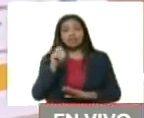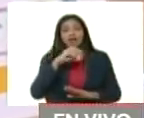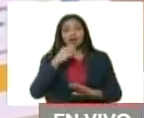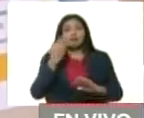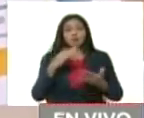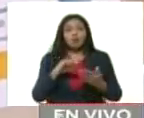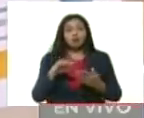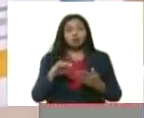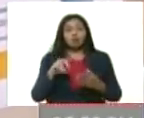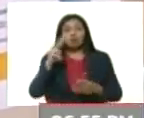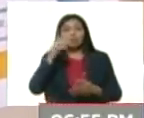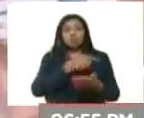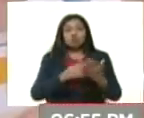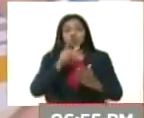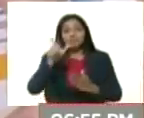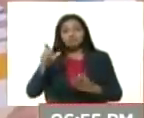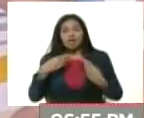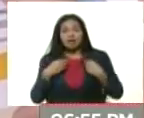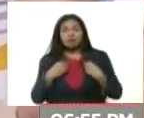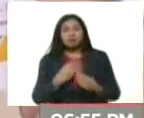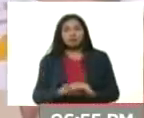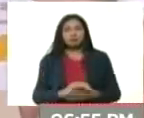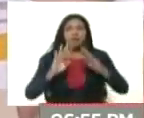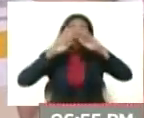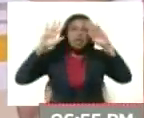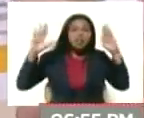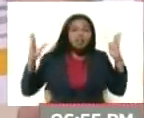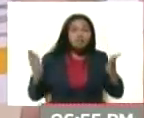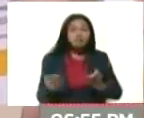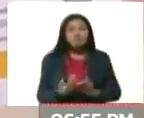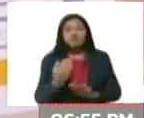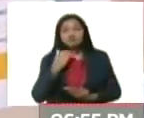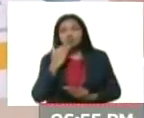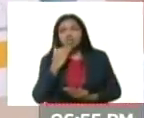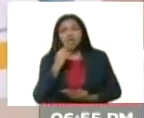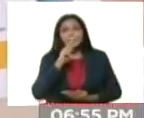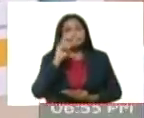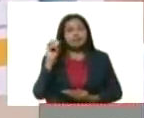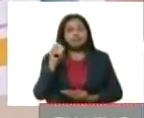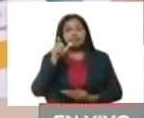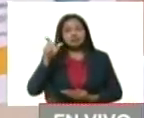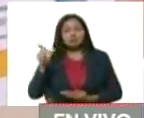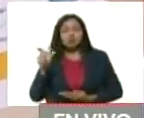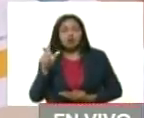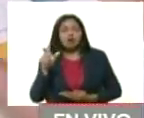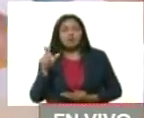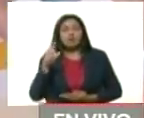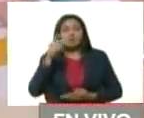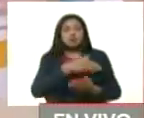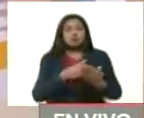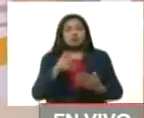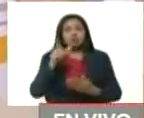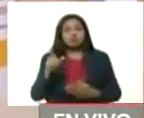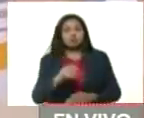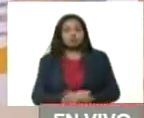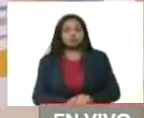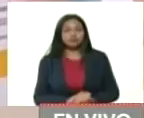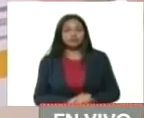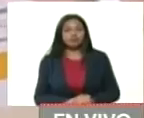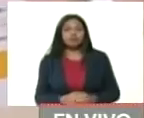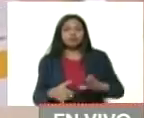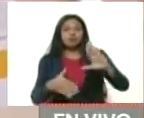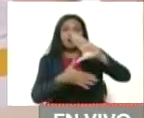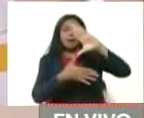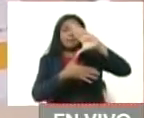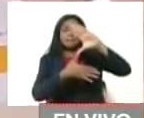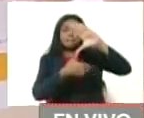de habitantes. El caso del mundo, que se acerca a 20 fallecidos por millón de habitantes. El caso de Sudamérica, que